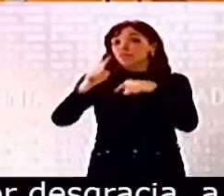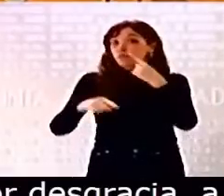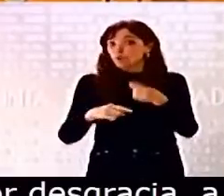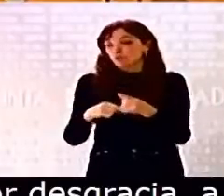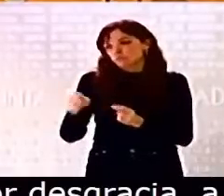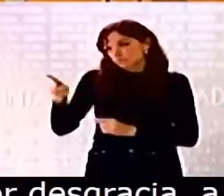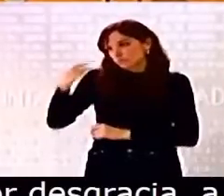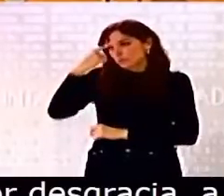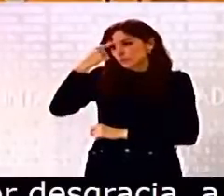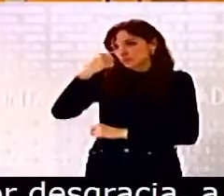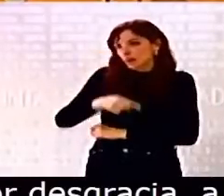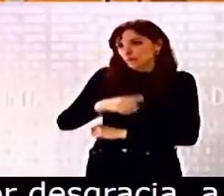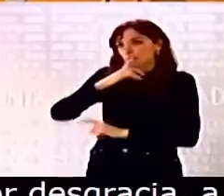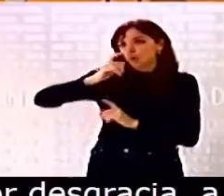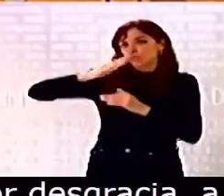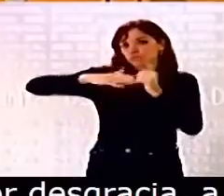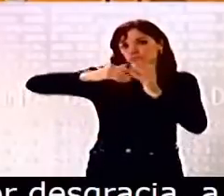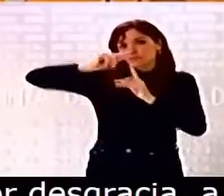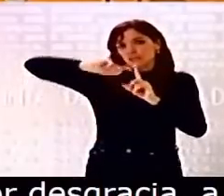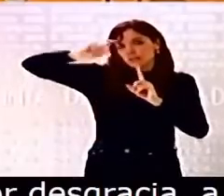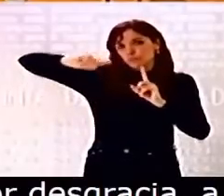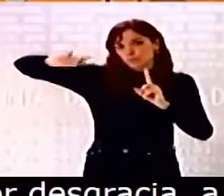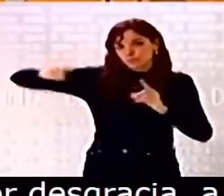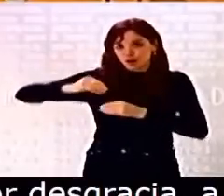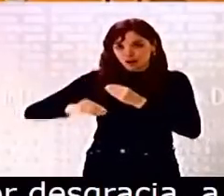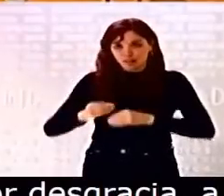eso lo sabe usted que hace las gráficas,